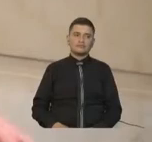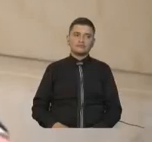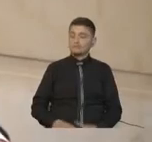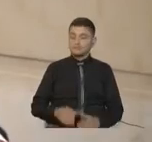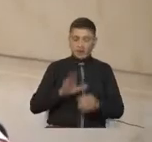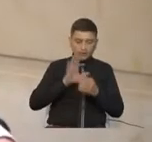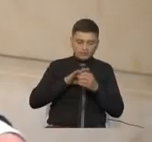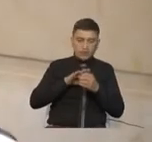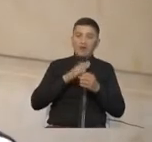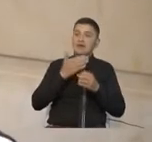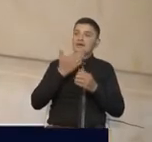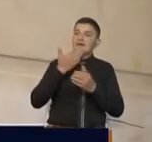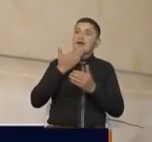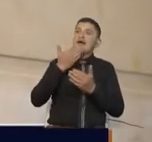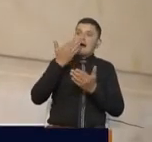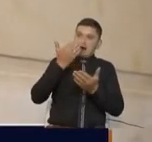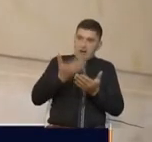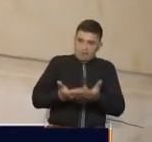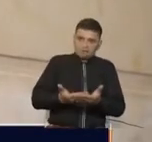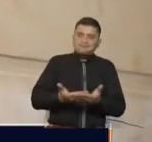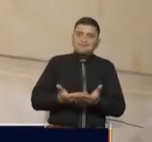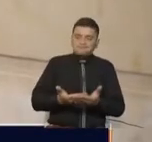Aló. Muchas gracias.